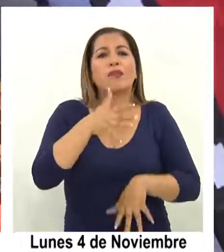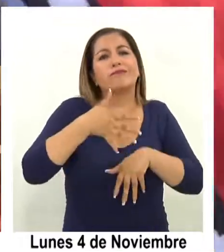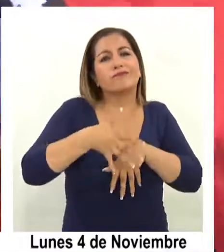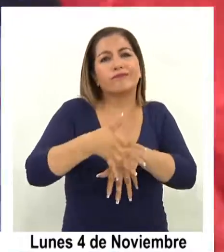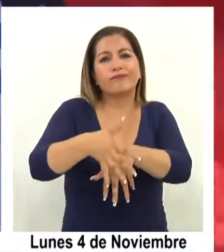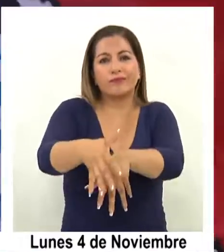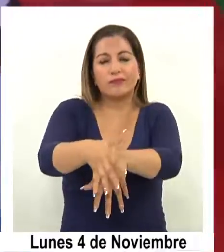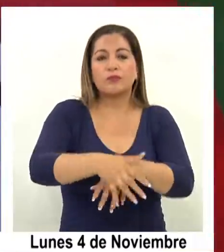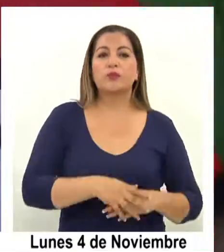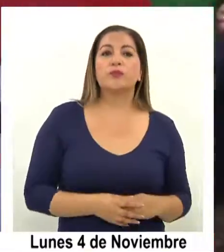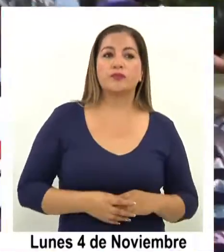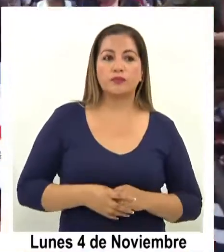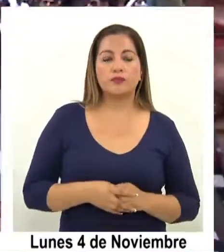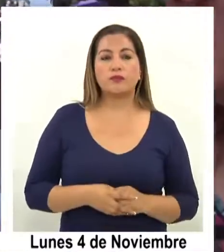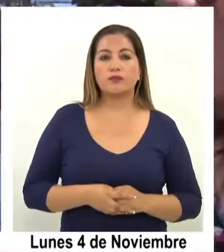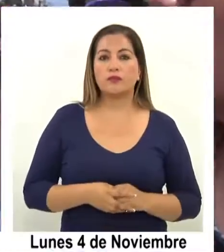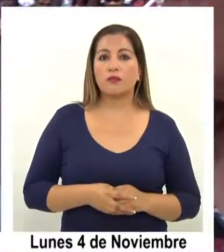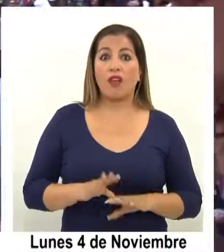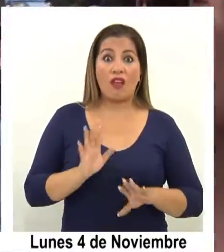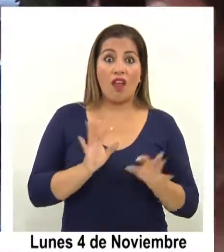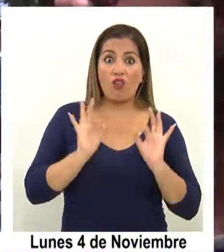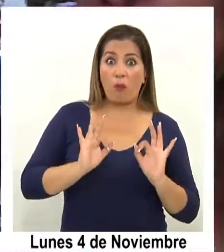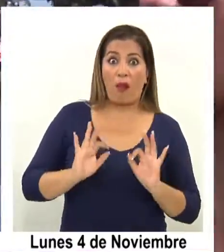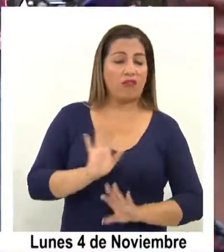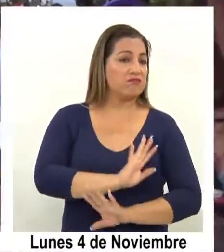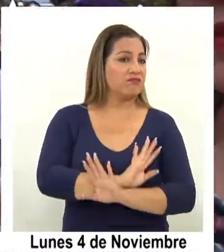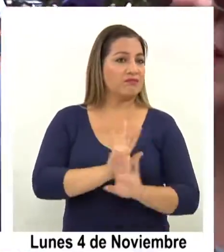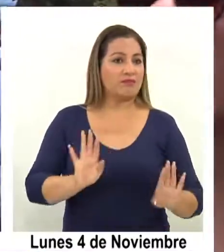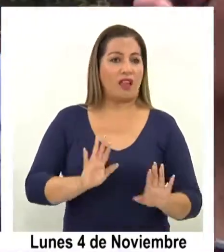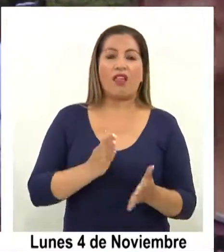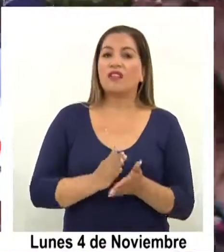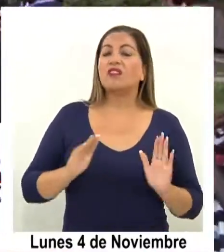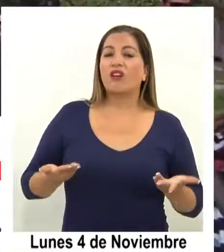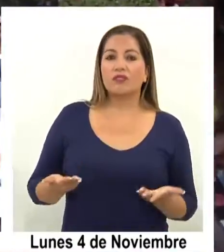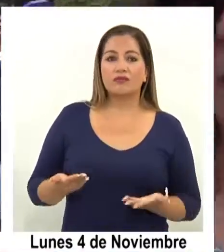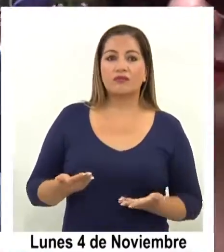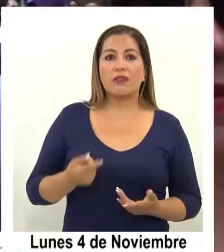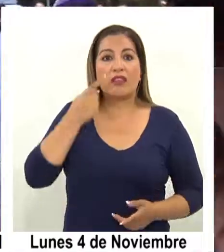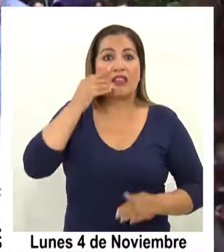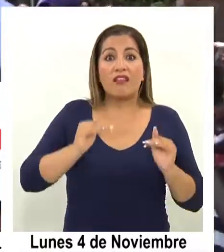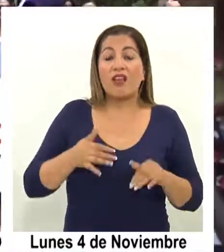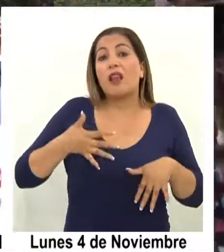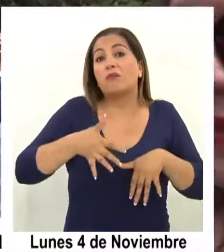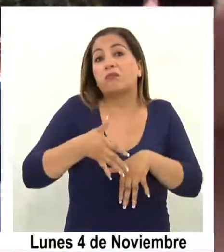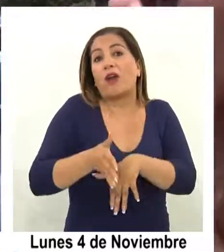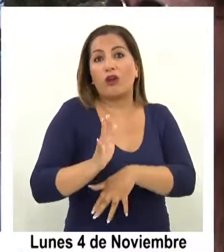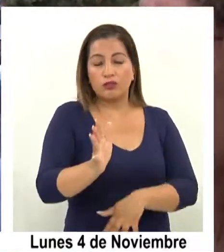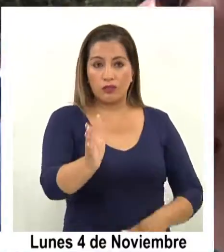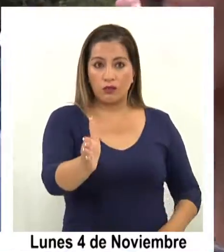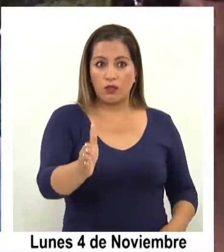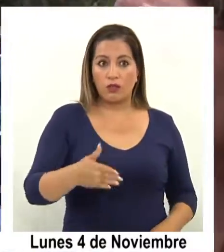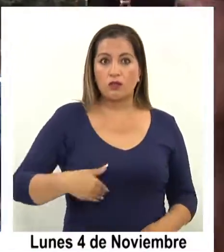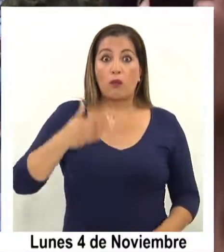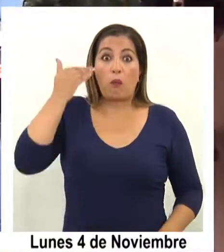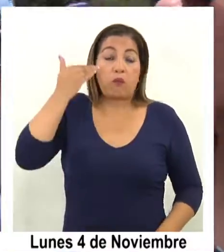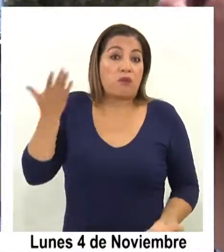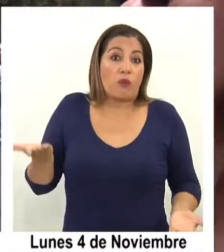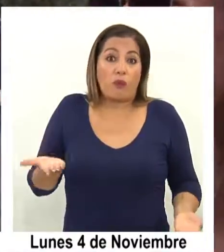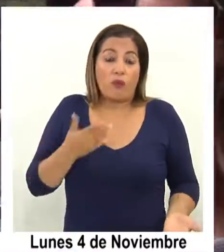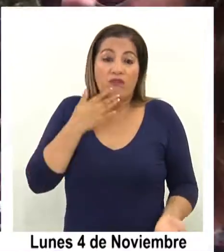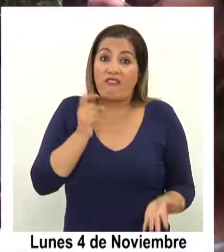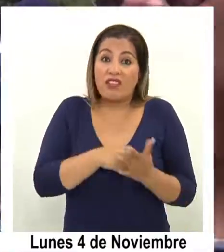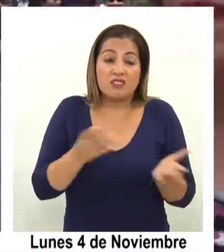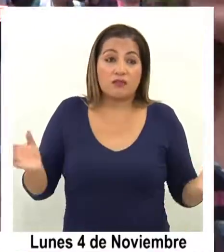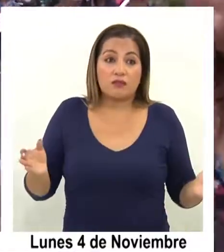movilizándose. Nada ha vuelto a la normalidad desde un punto a esta parte, así que probablemente las marchas van a seguir. No sabemos cuánto tiempo más.